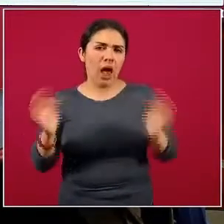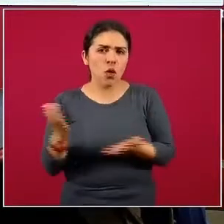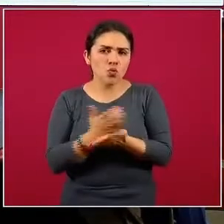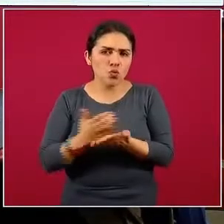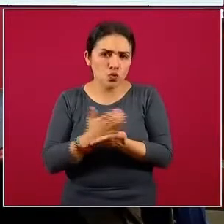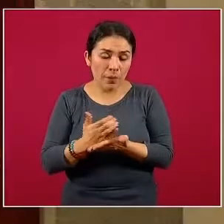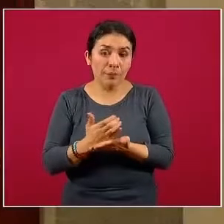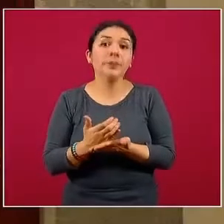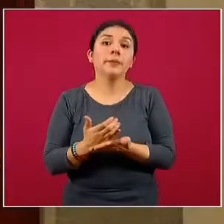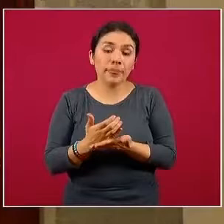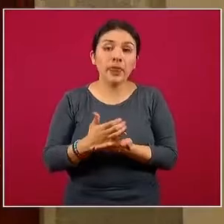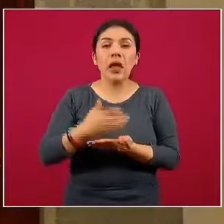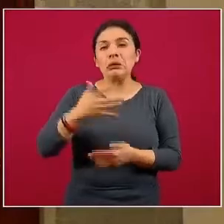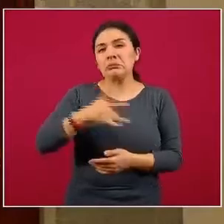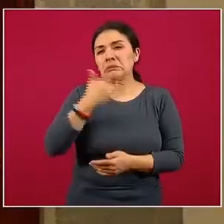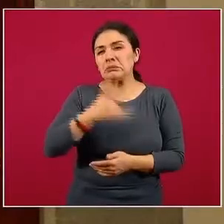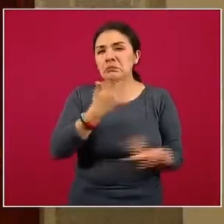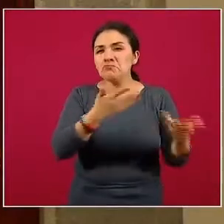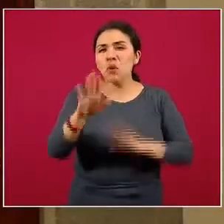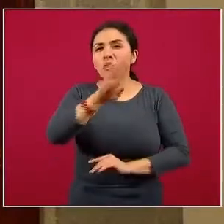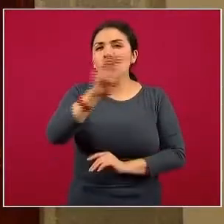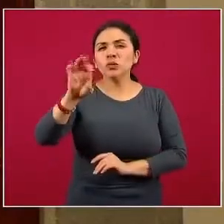día de hoy estimamos que